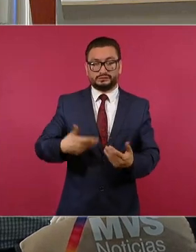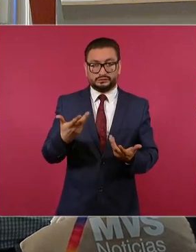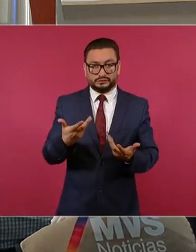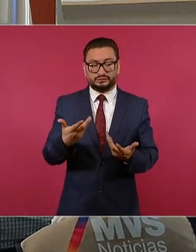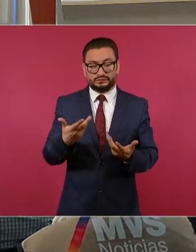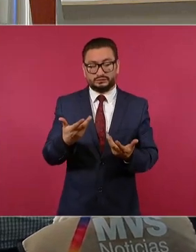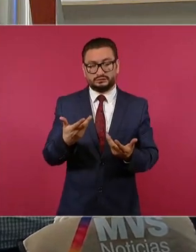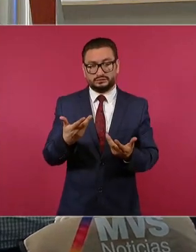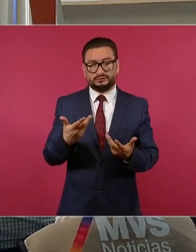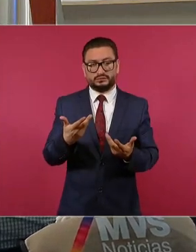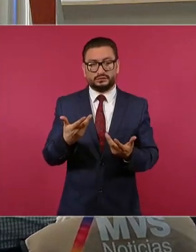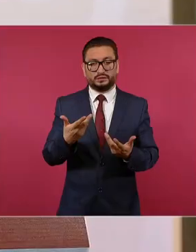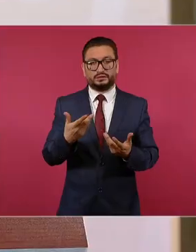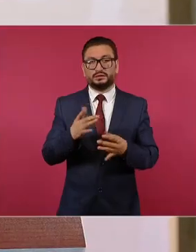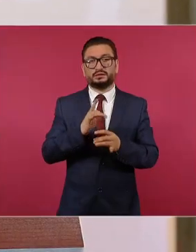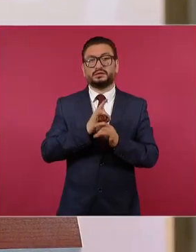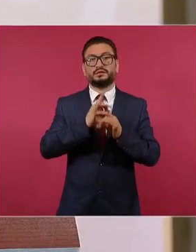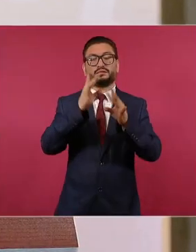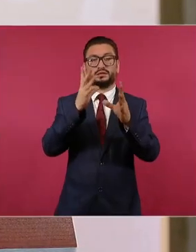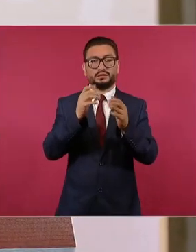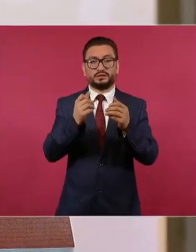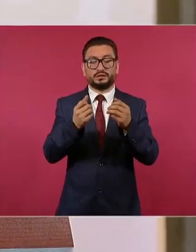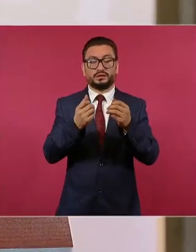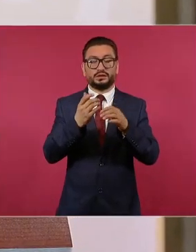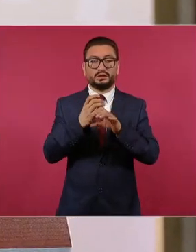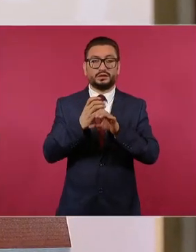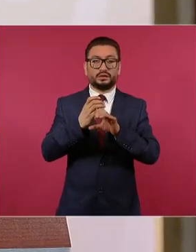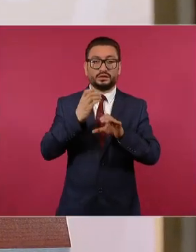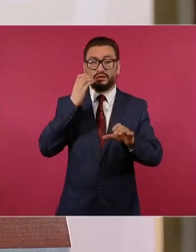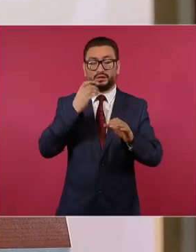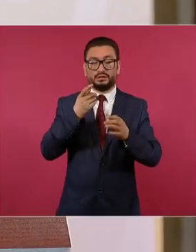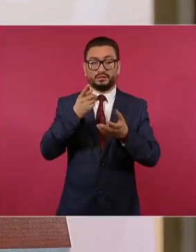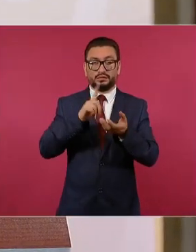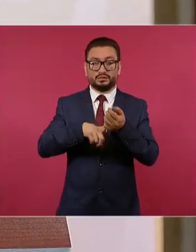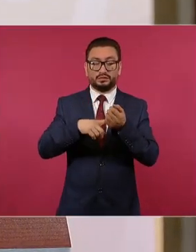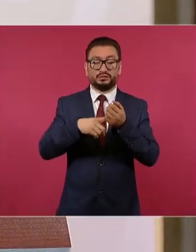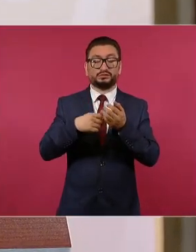de camiones con migrantes.